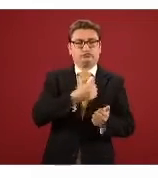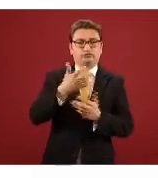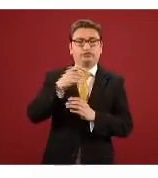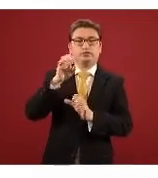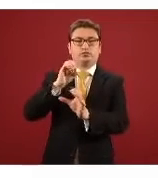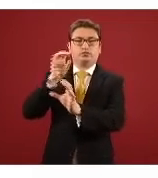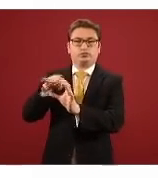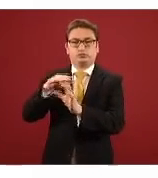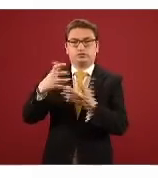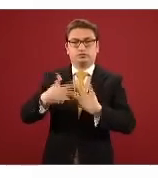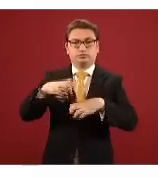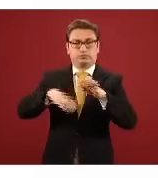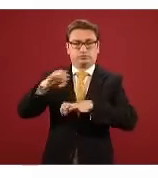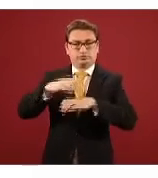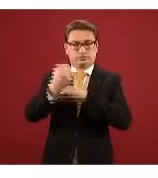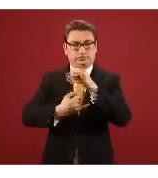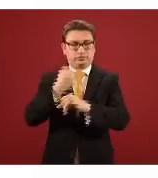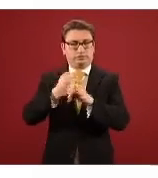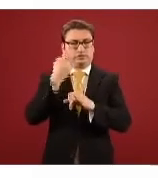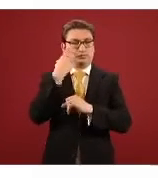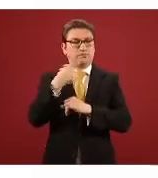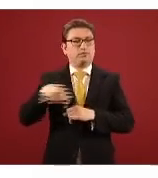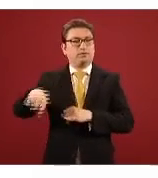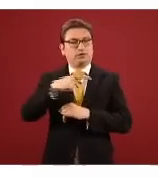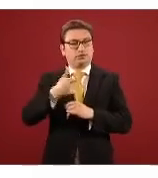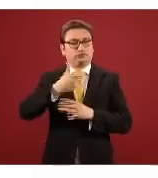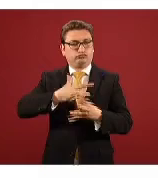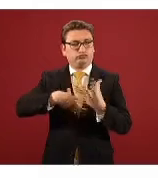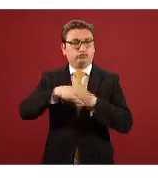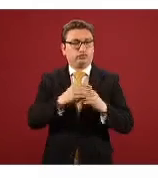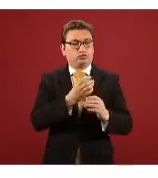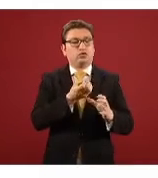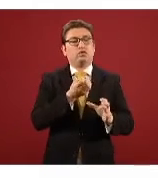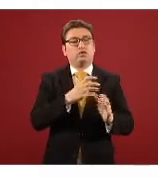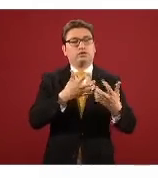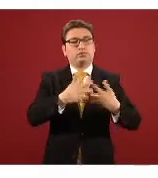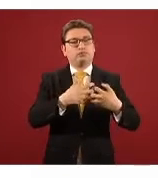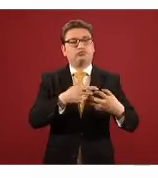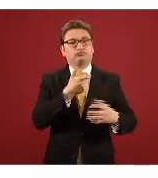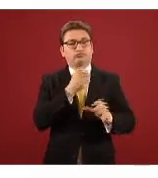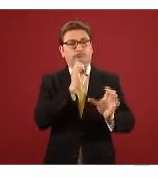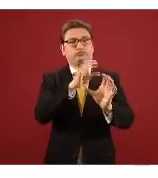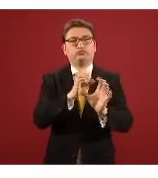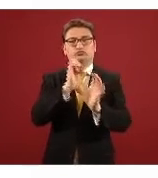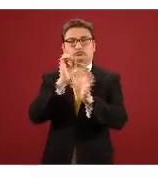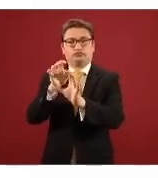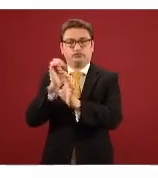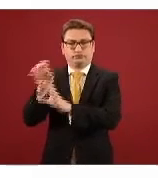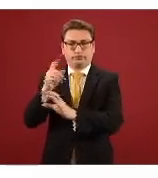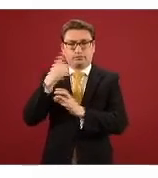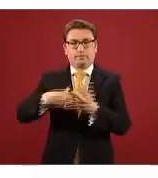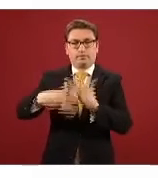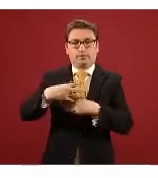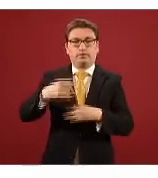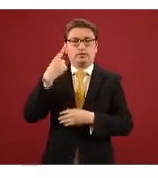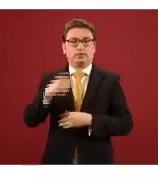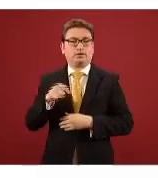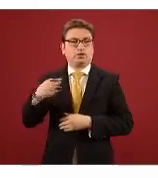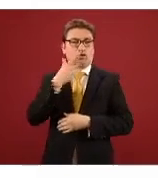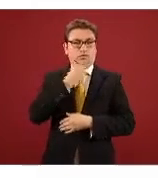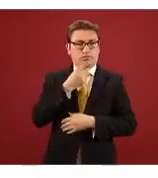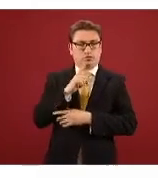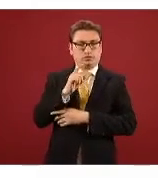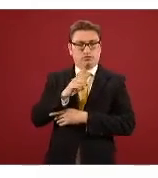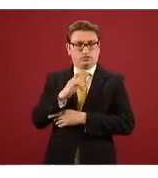empresas de carácter internacional para efecto de ser triangulados los recursos para la adquisición de bienes inmuebles en favor del señor Lozoya. Esto